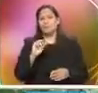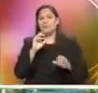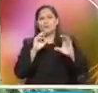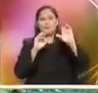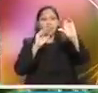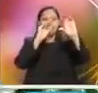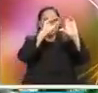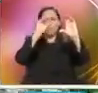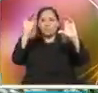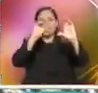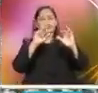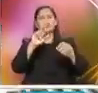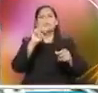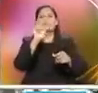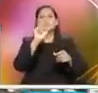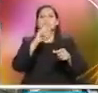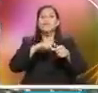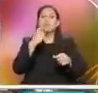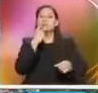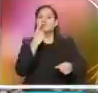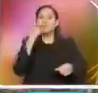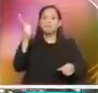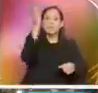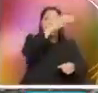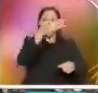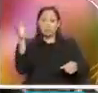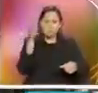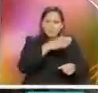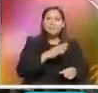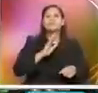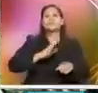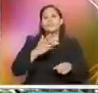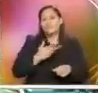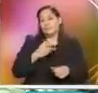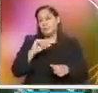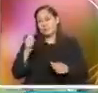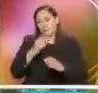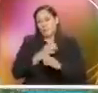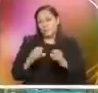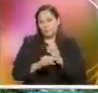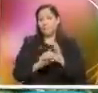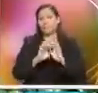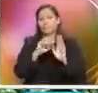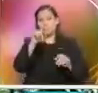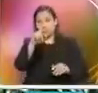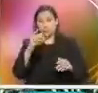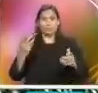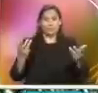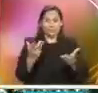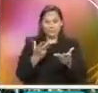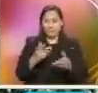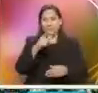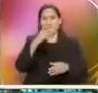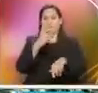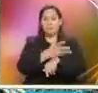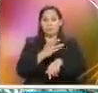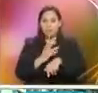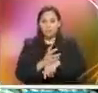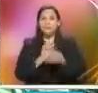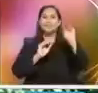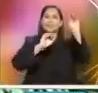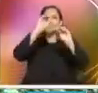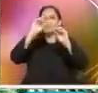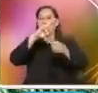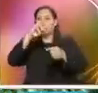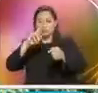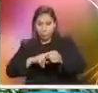macetitas, cuando vas a impermeabilizar. Y tiene que ver con algunos factores, ¿no? Si tú vas a hacer esta azotea o esta azotea